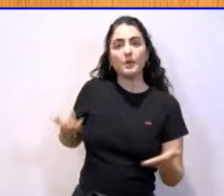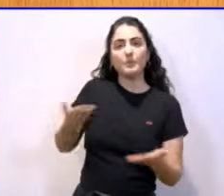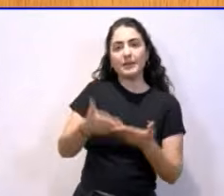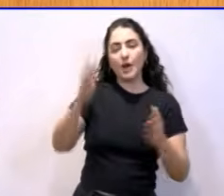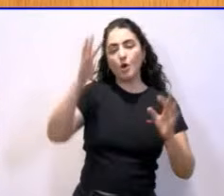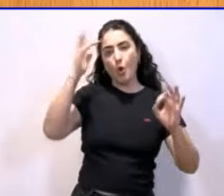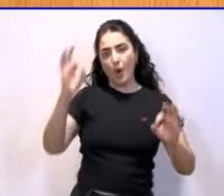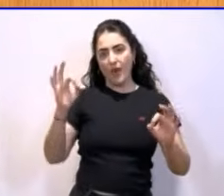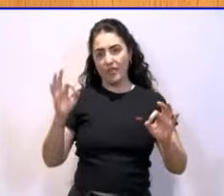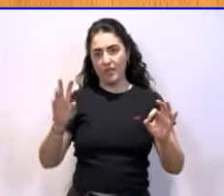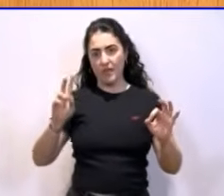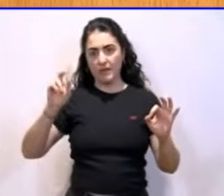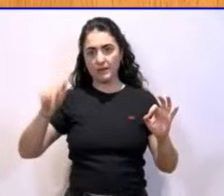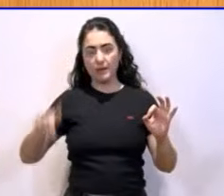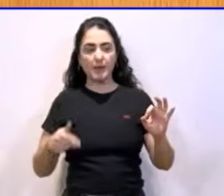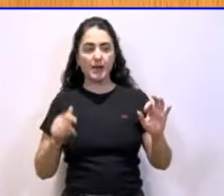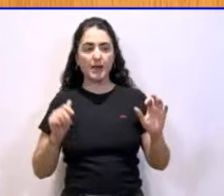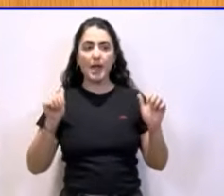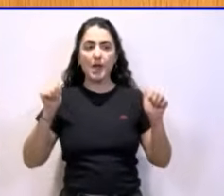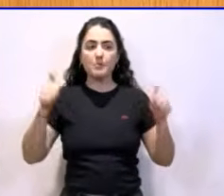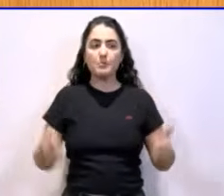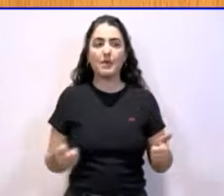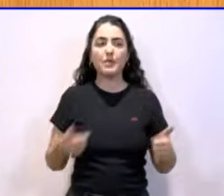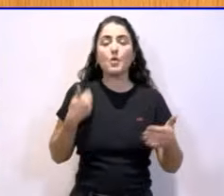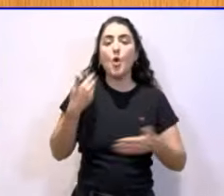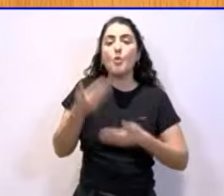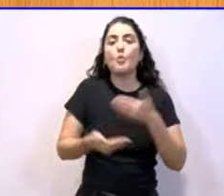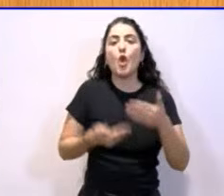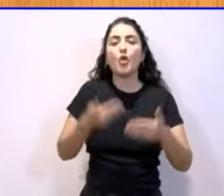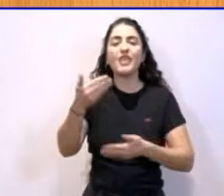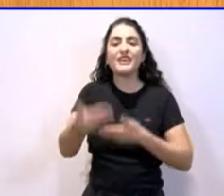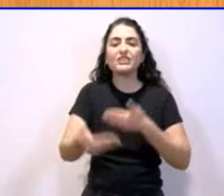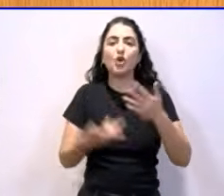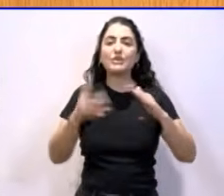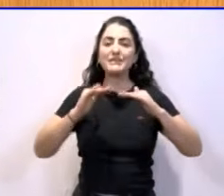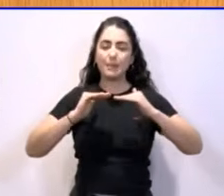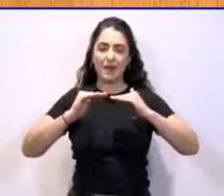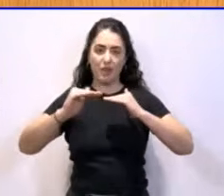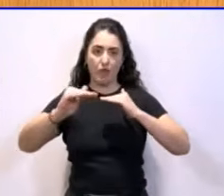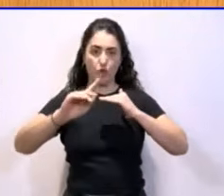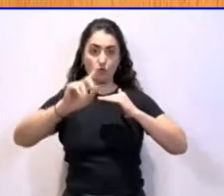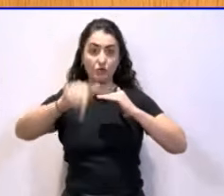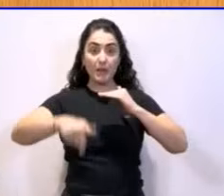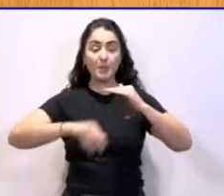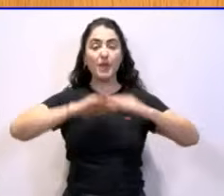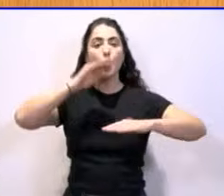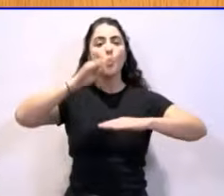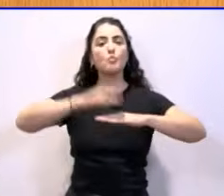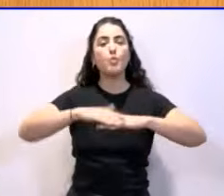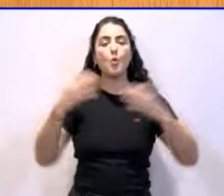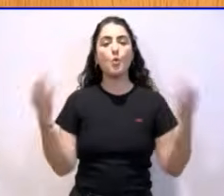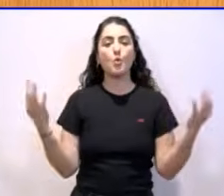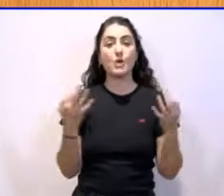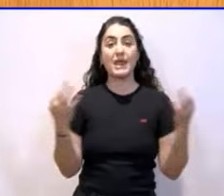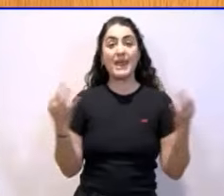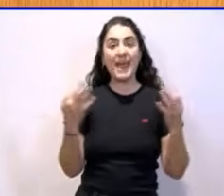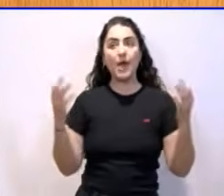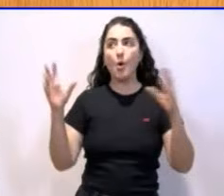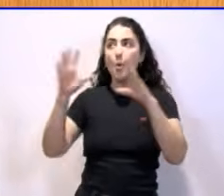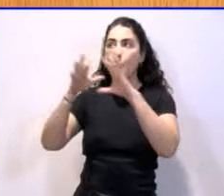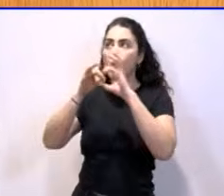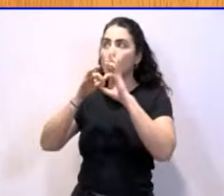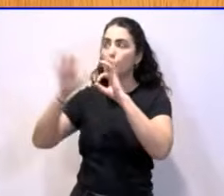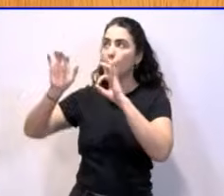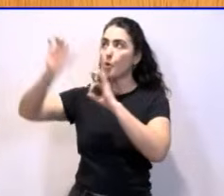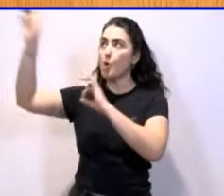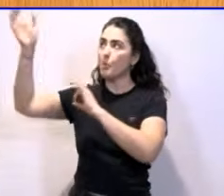también y empiecen a plantear esos procesos de estabilización, también cumpliendo con lo que plantea la propia Unión Europea, porque